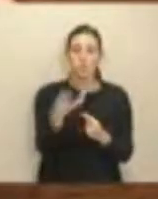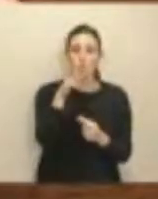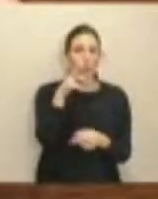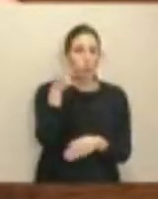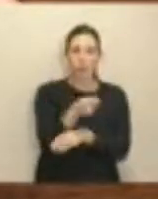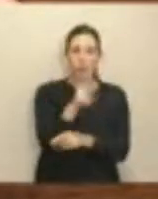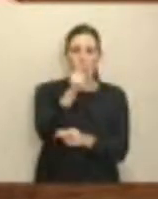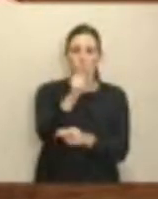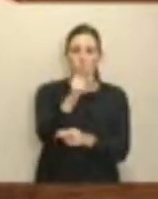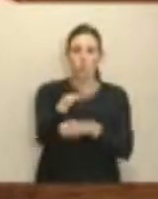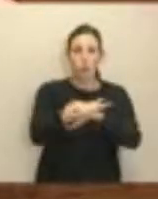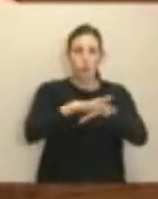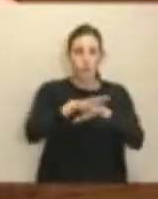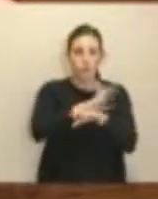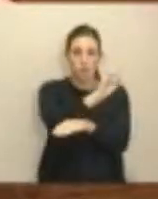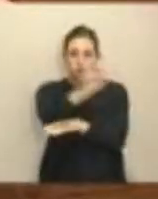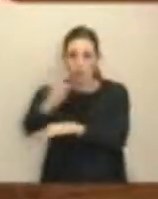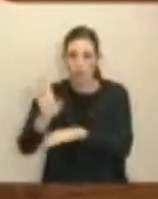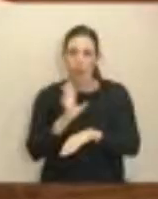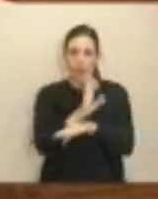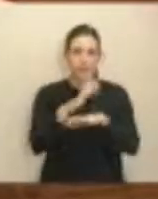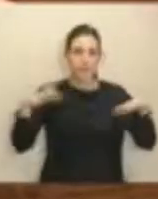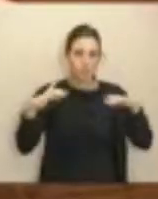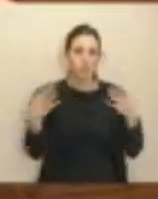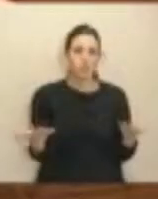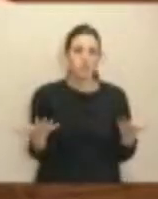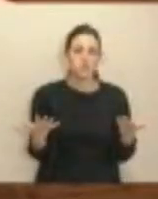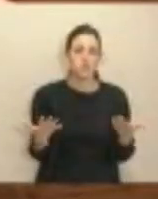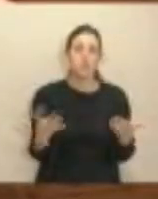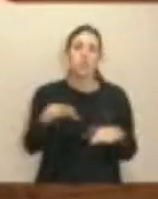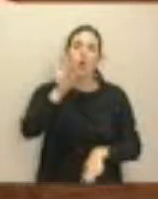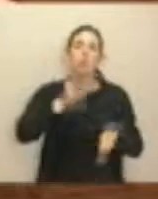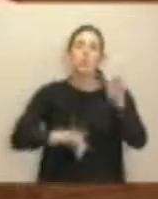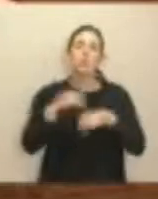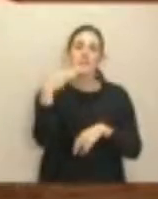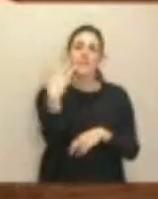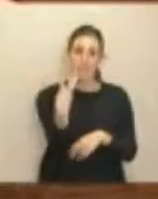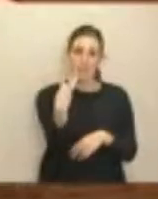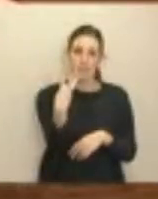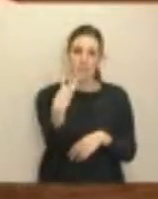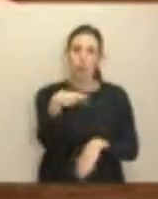gobierno remitir a una Cámara. Pues había tres opciones.